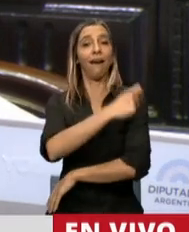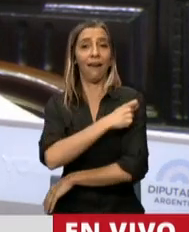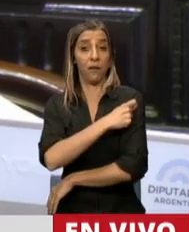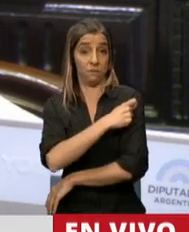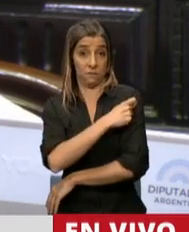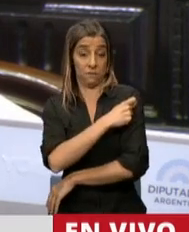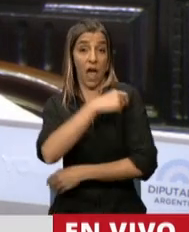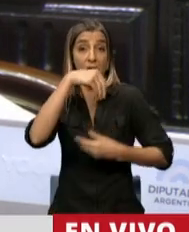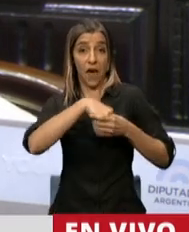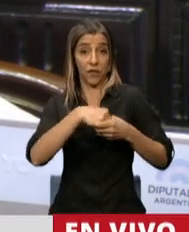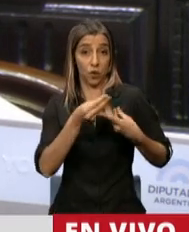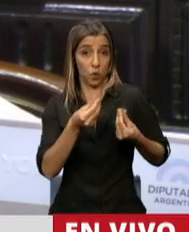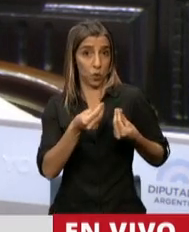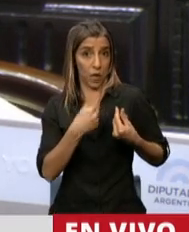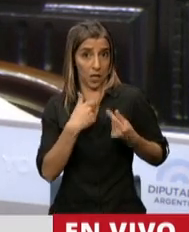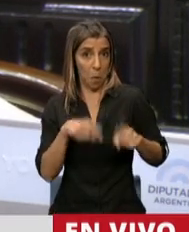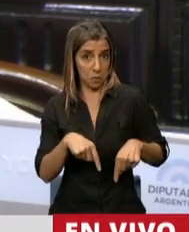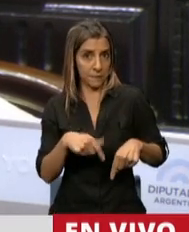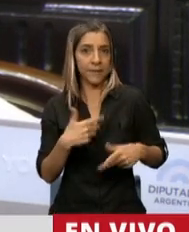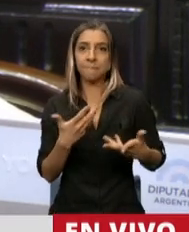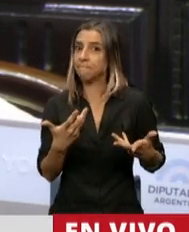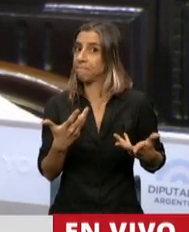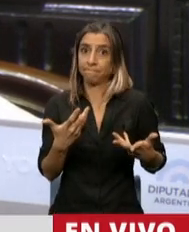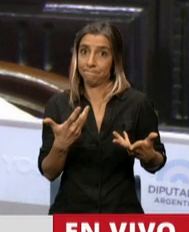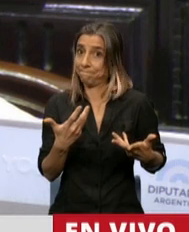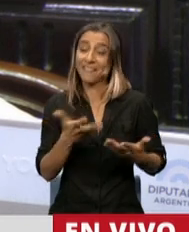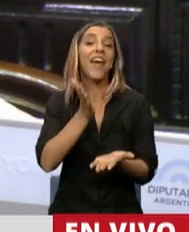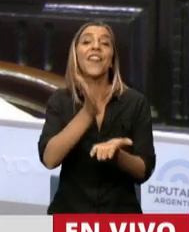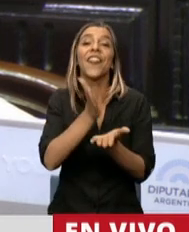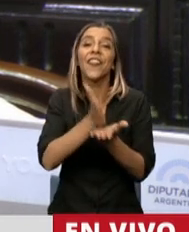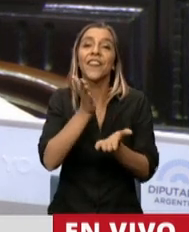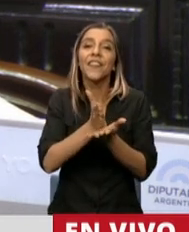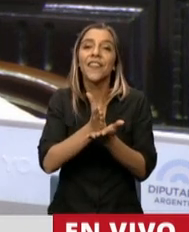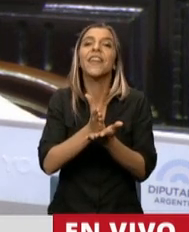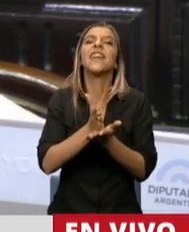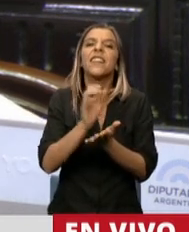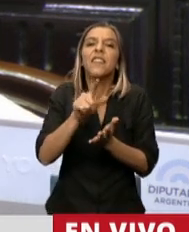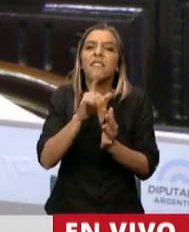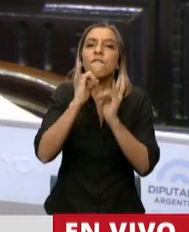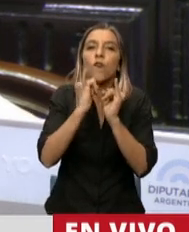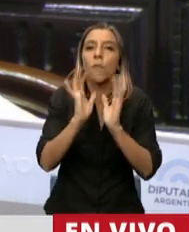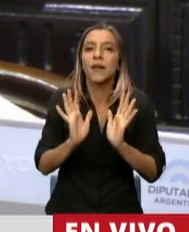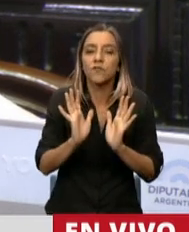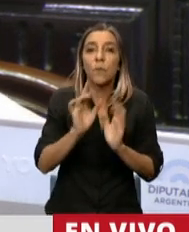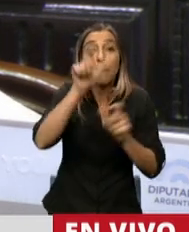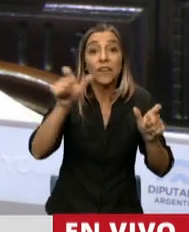composición, porque es un derecho a la información de toda persona que se va a vacunar.